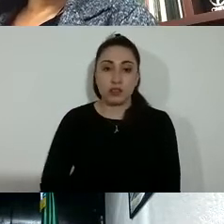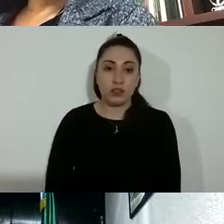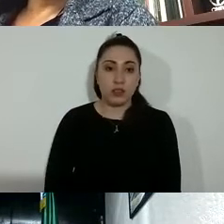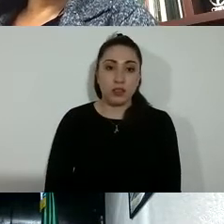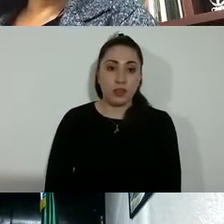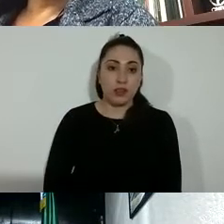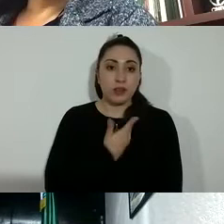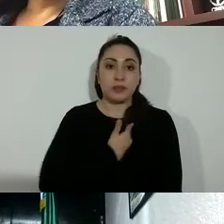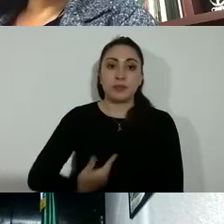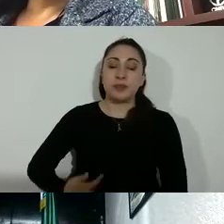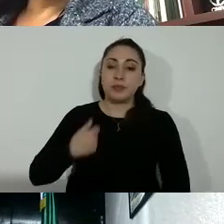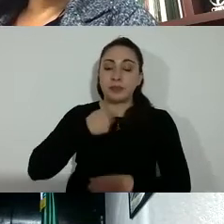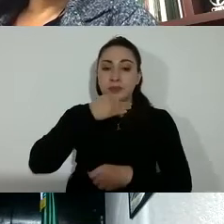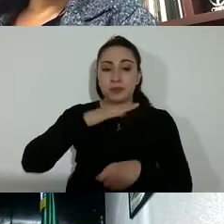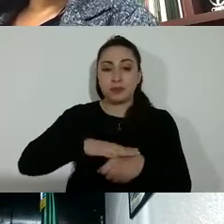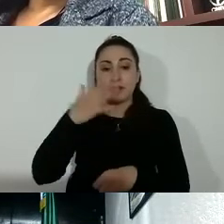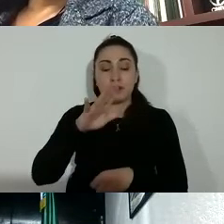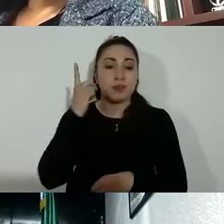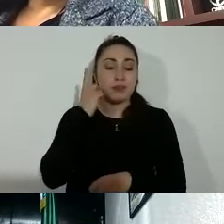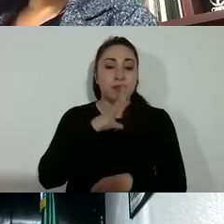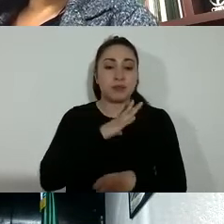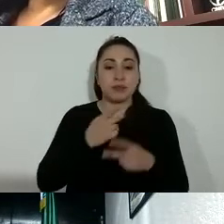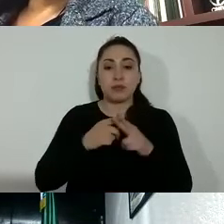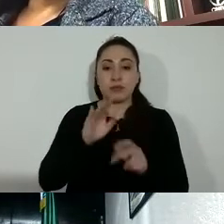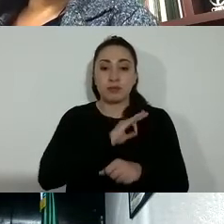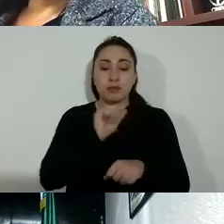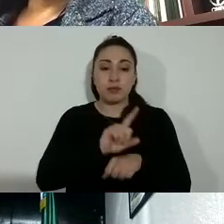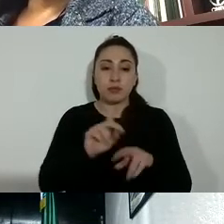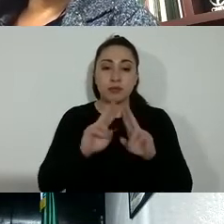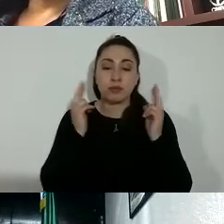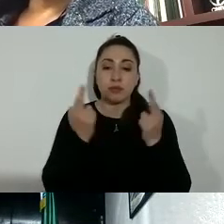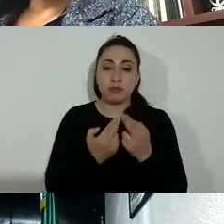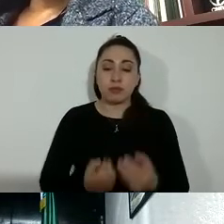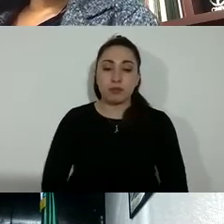Diputado presidente, hay una asistencia de 10 diputadas y diputados. Hay quórum.